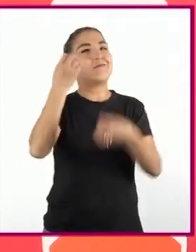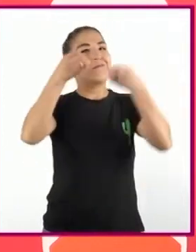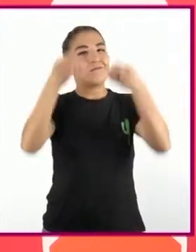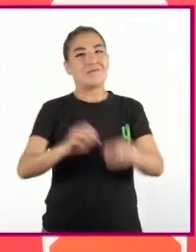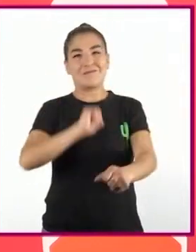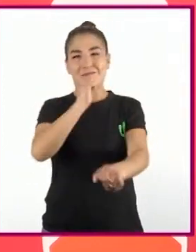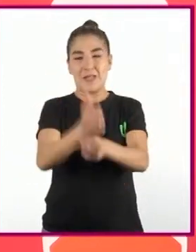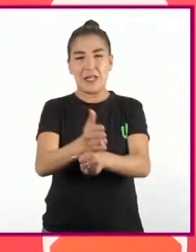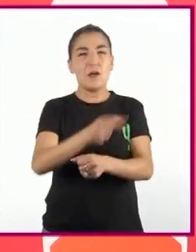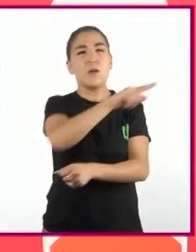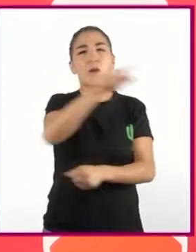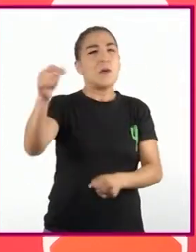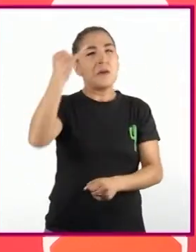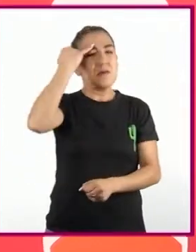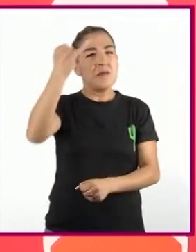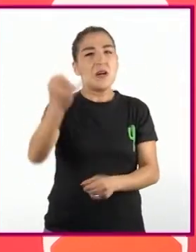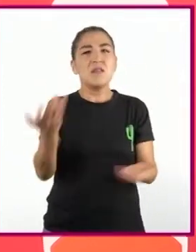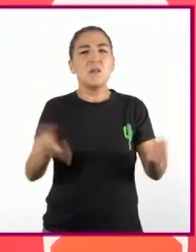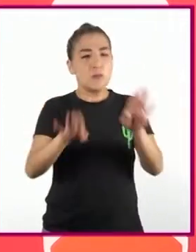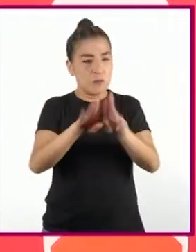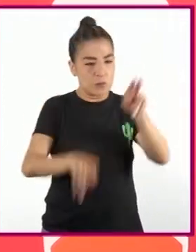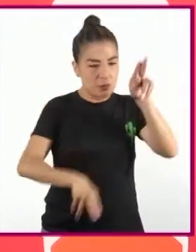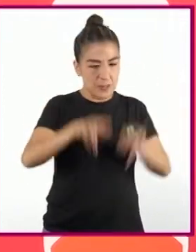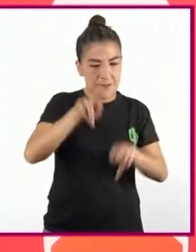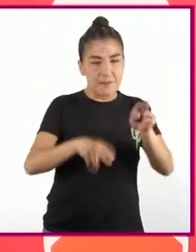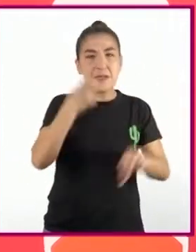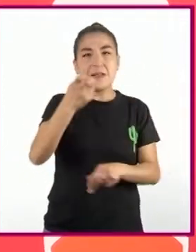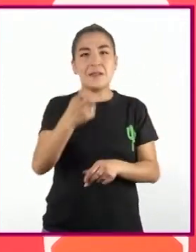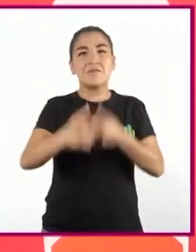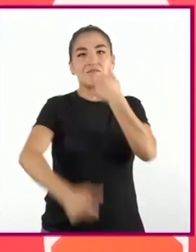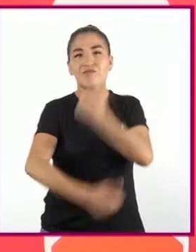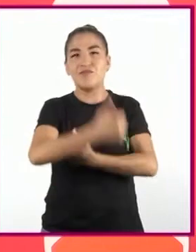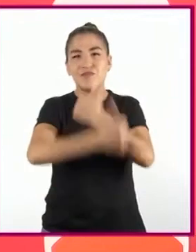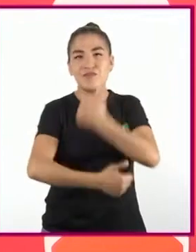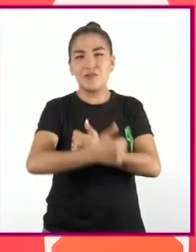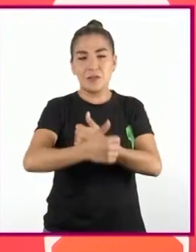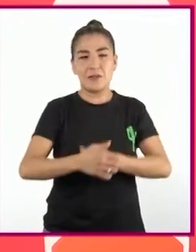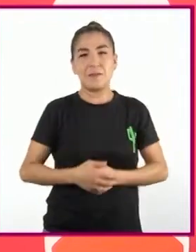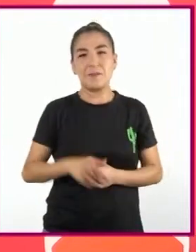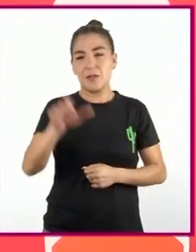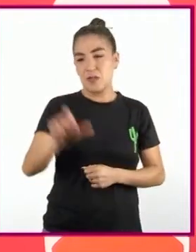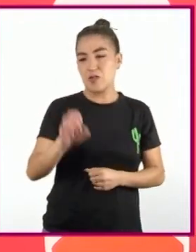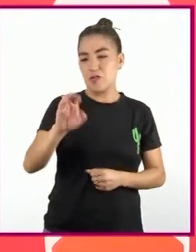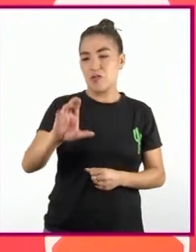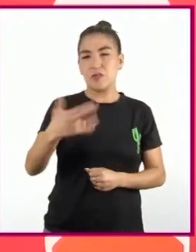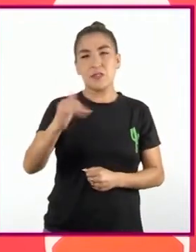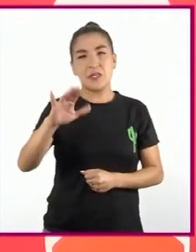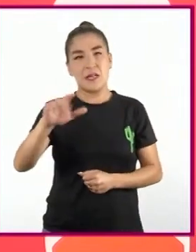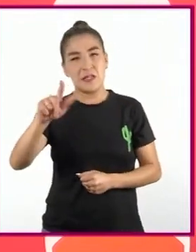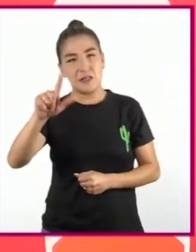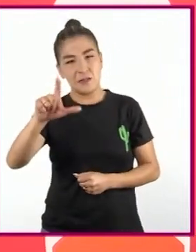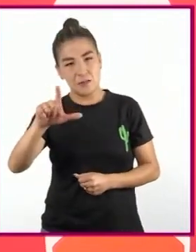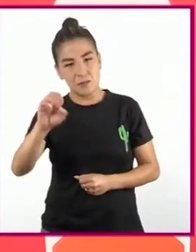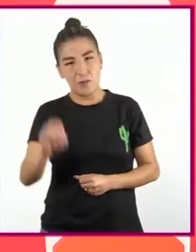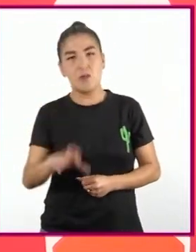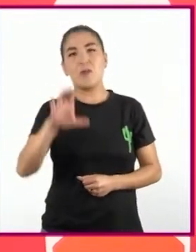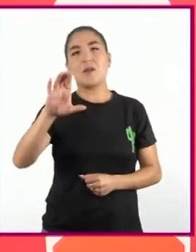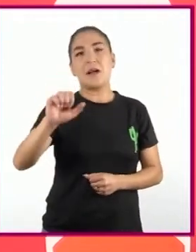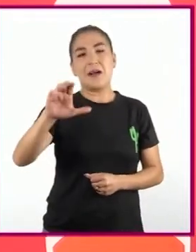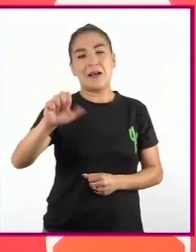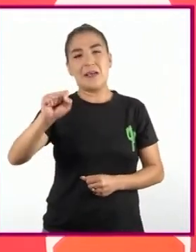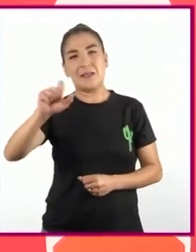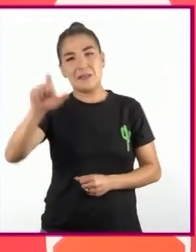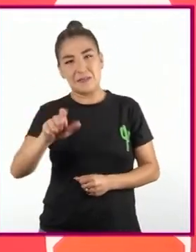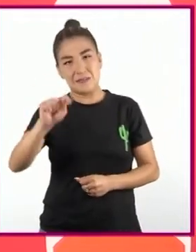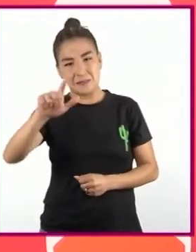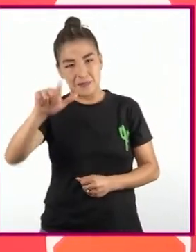Imaginen entonces el nivel de competencia que tuvieron ciudades como Xochicalco, Cacaxtla, Teotenango